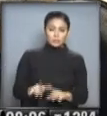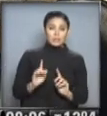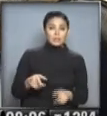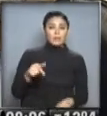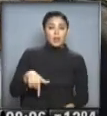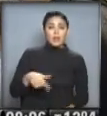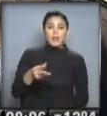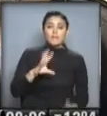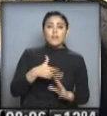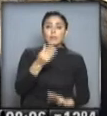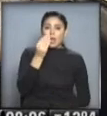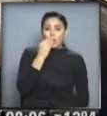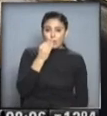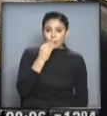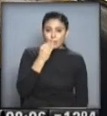va a ser alimentado